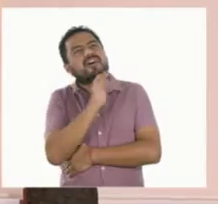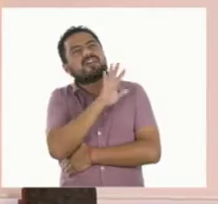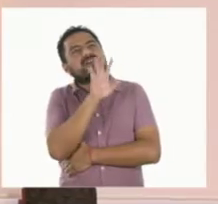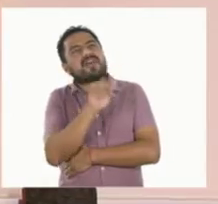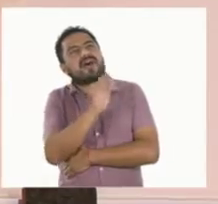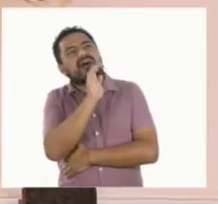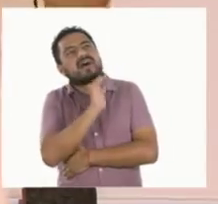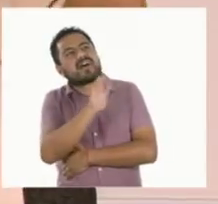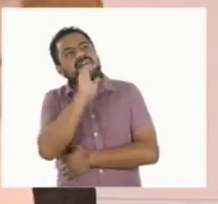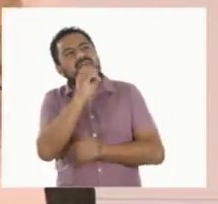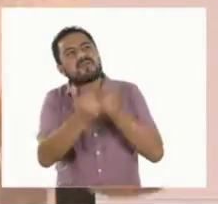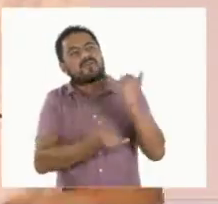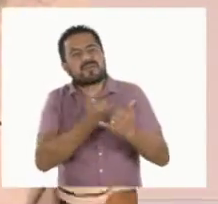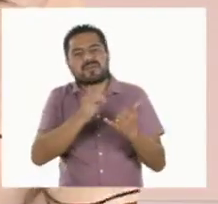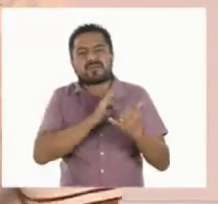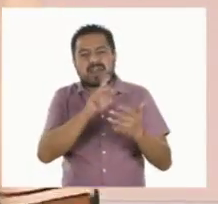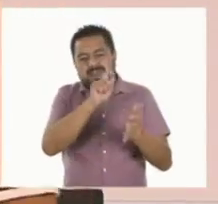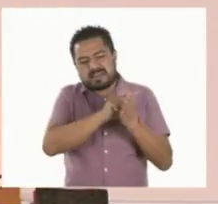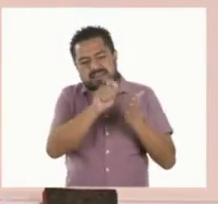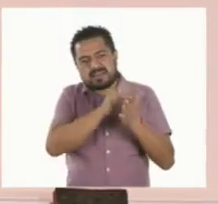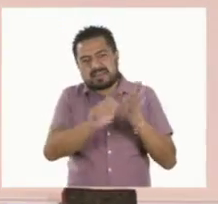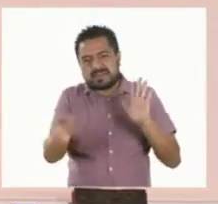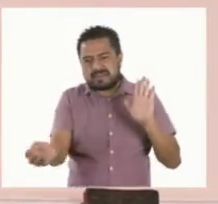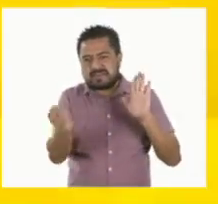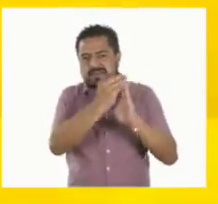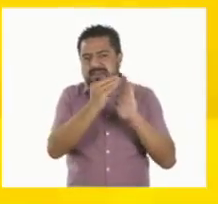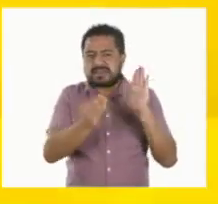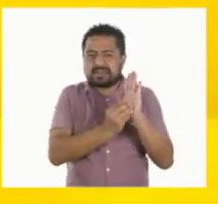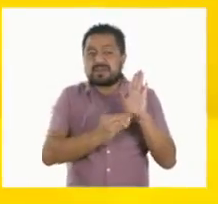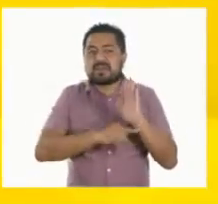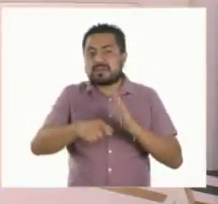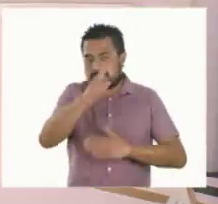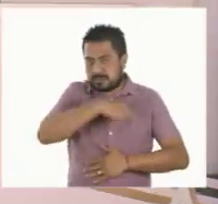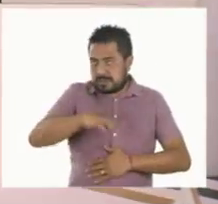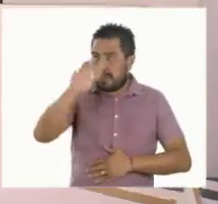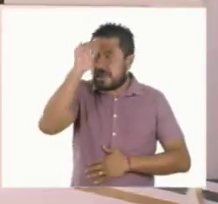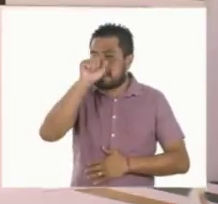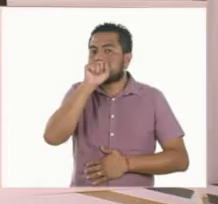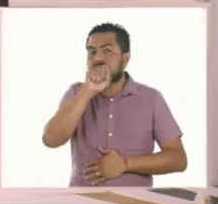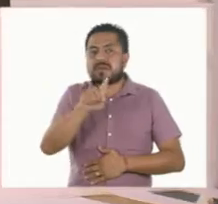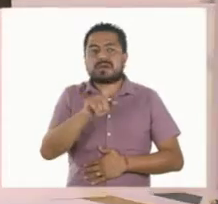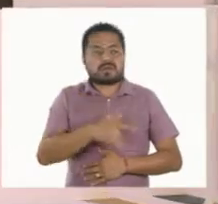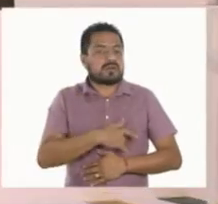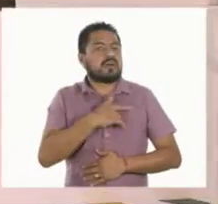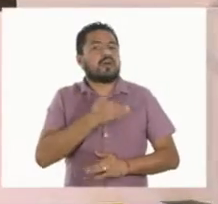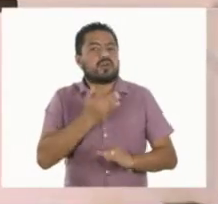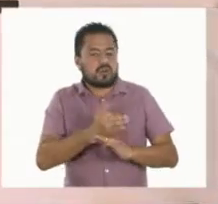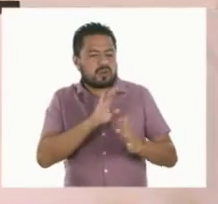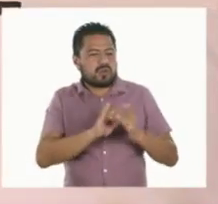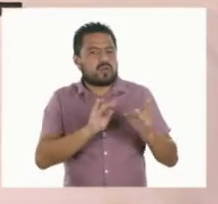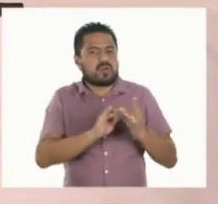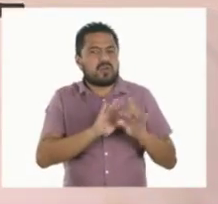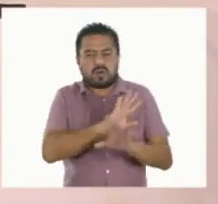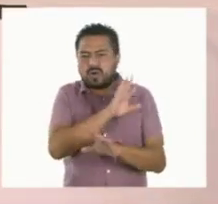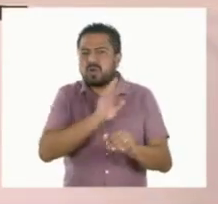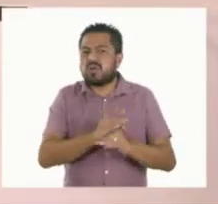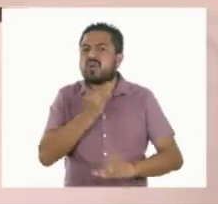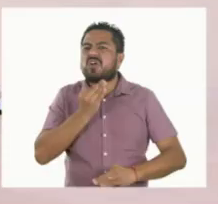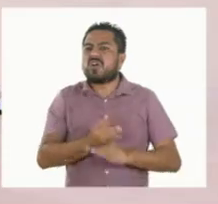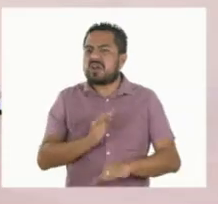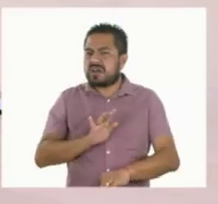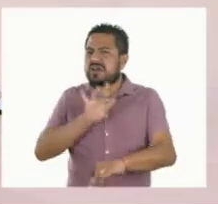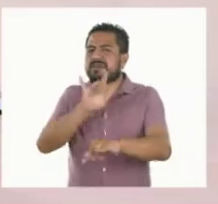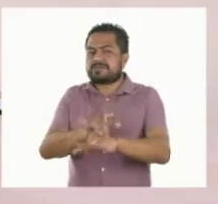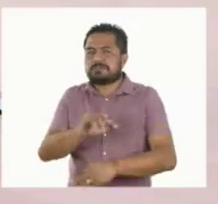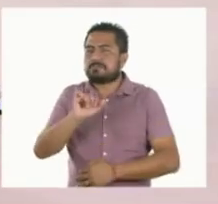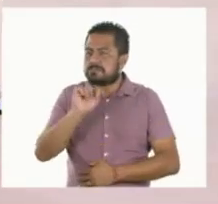y los juegos que lograron juntar. Y recordemos nosotros también. ¿Qué te parece si recapitulamos qué cosas vimos el día de hoy?